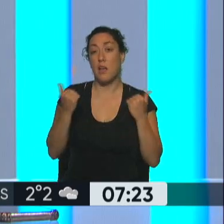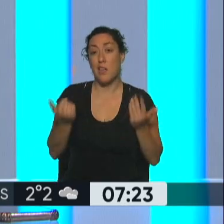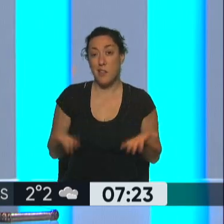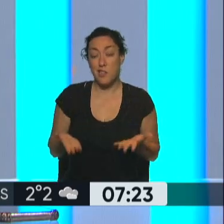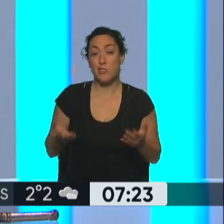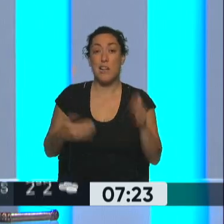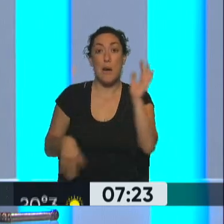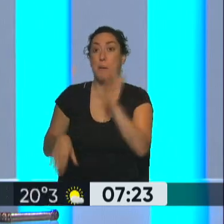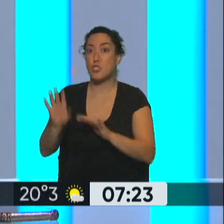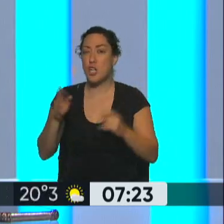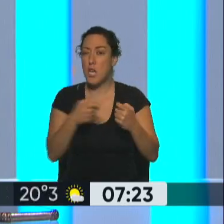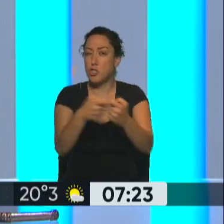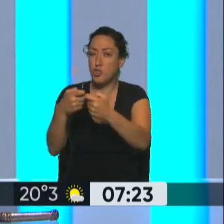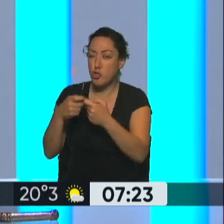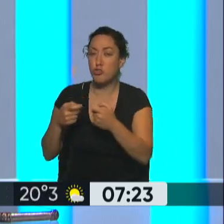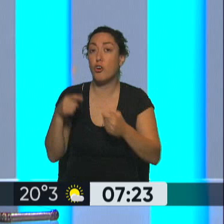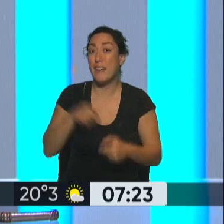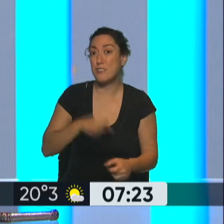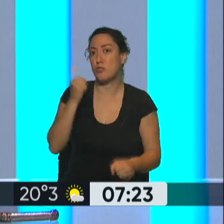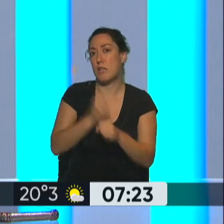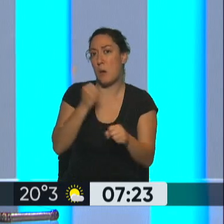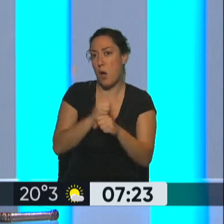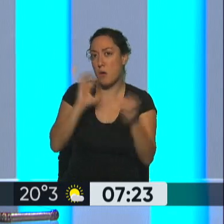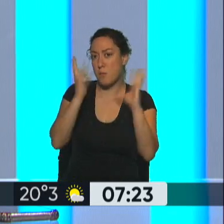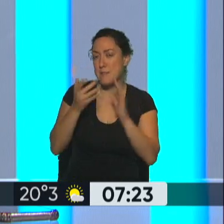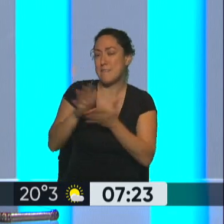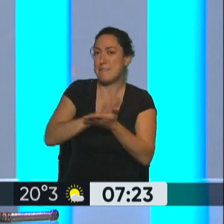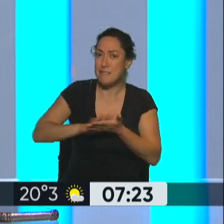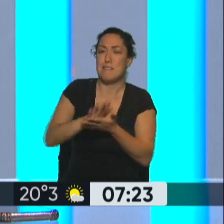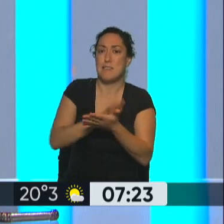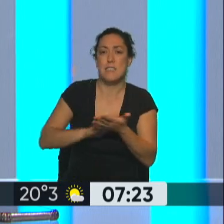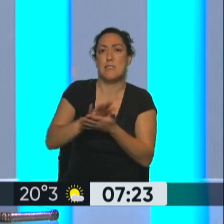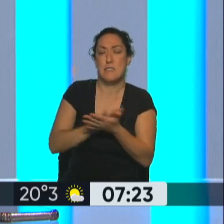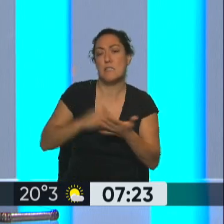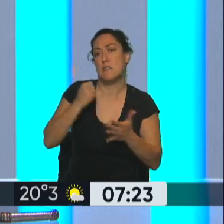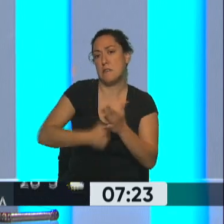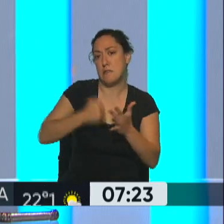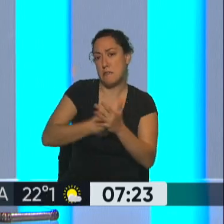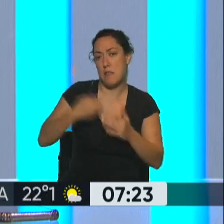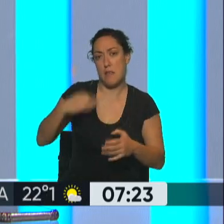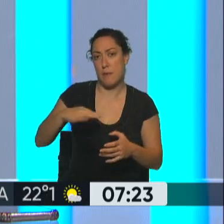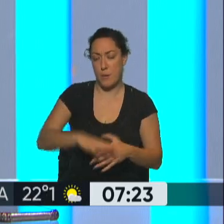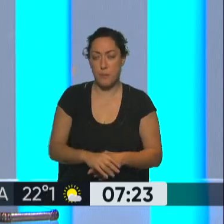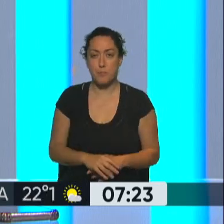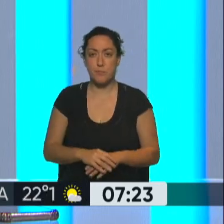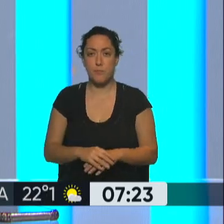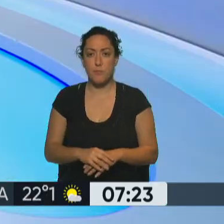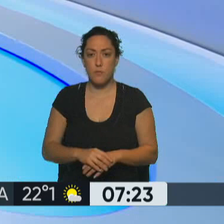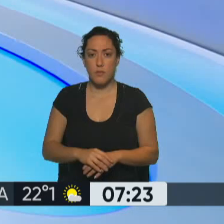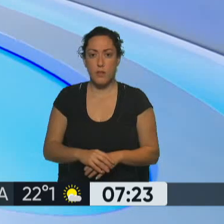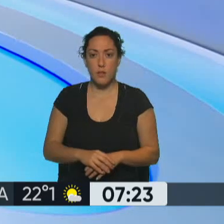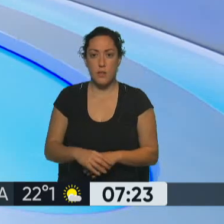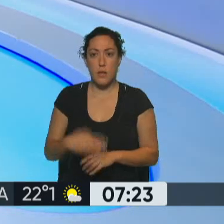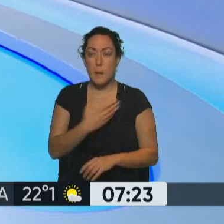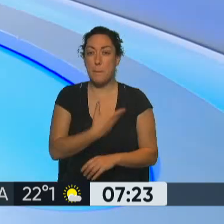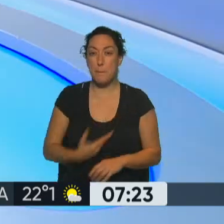de mayorías va a ser un trabajo de negociación permanente que va a tener. ¿Qué es lo que va a tener que resolver el presidente de